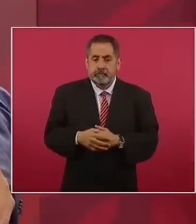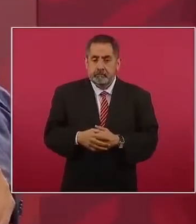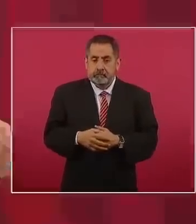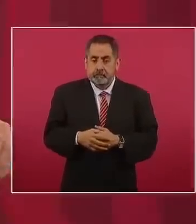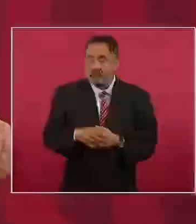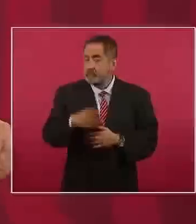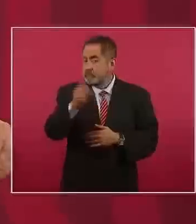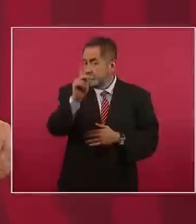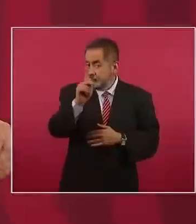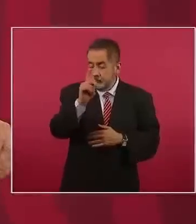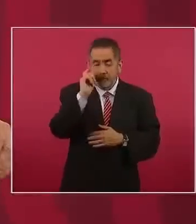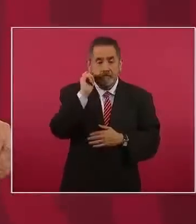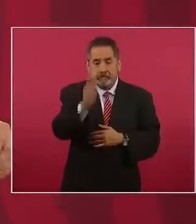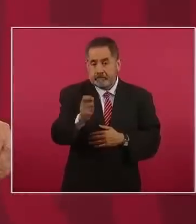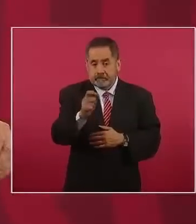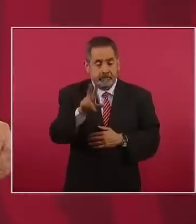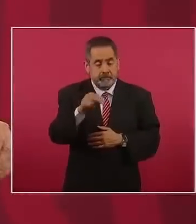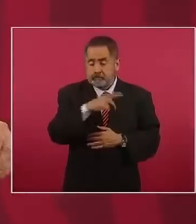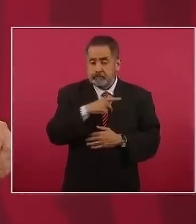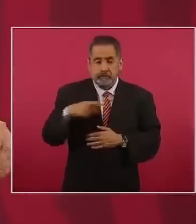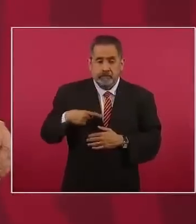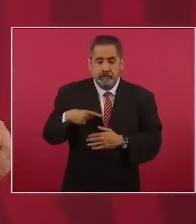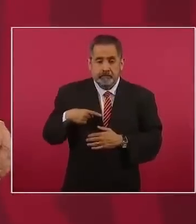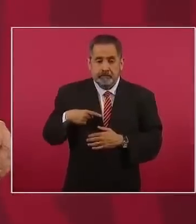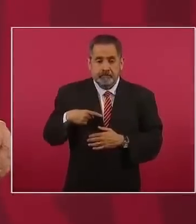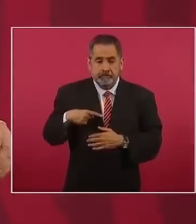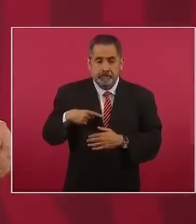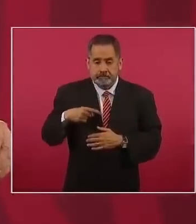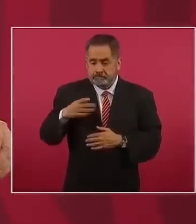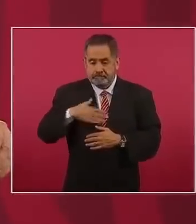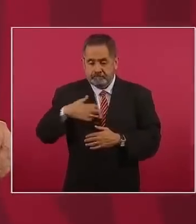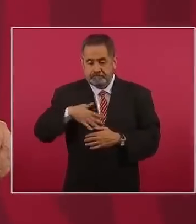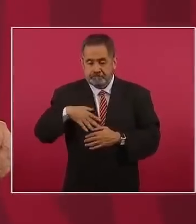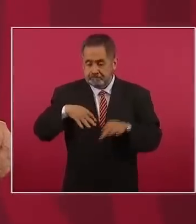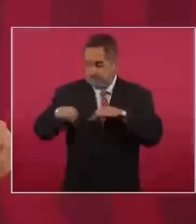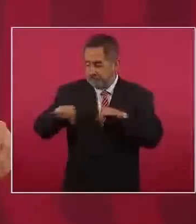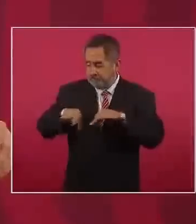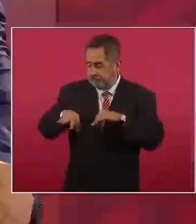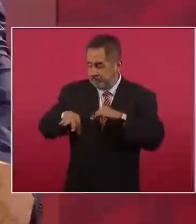Sin dejar mi trabajo, no voy a hacer